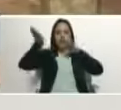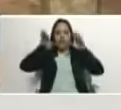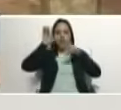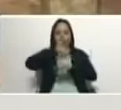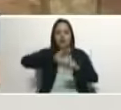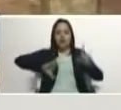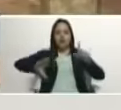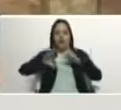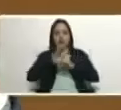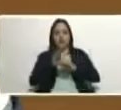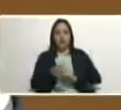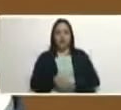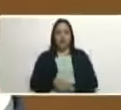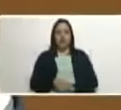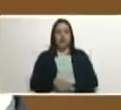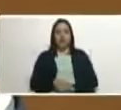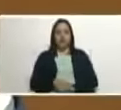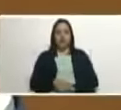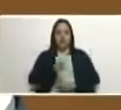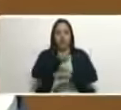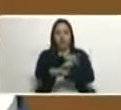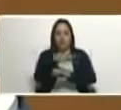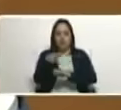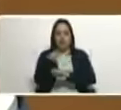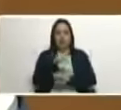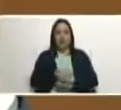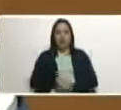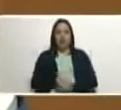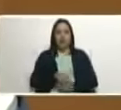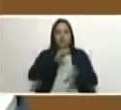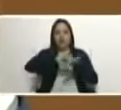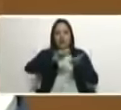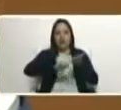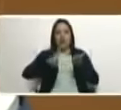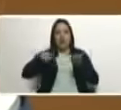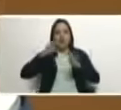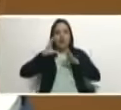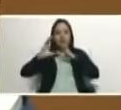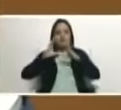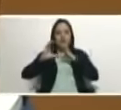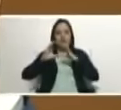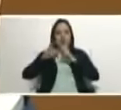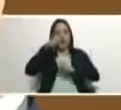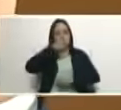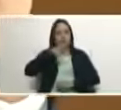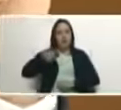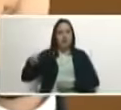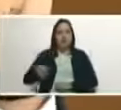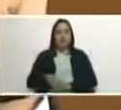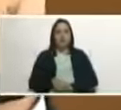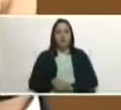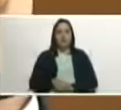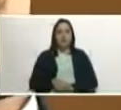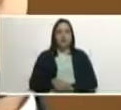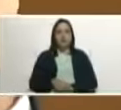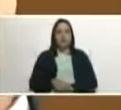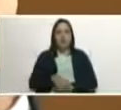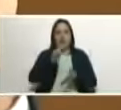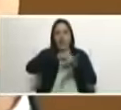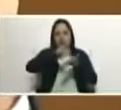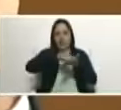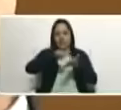cultura, el poeta y comunicador del pueblo,